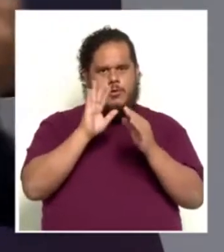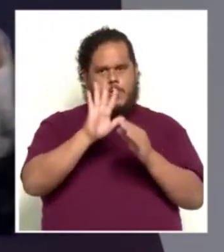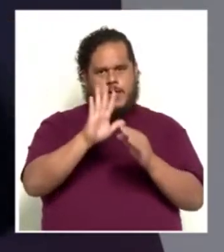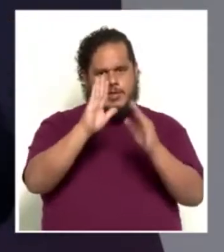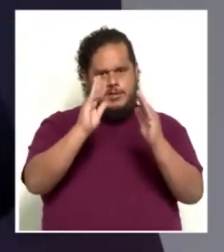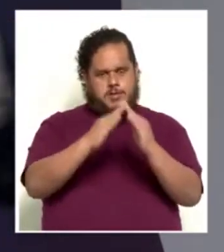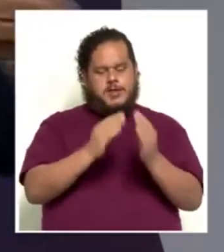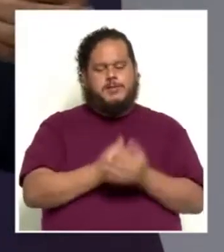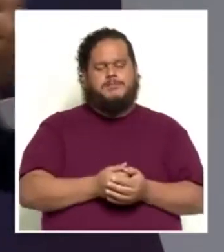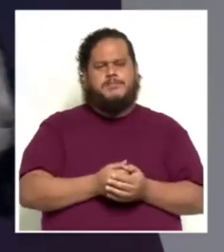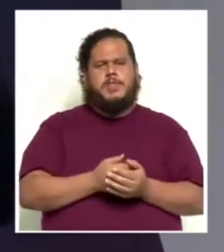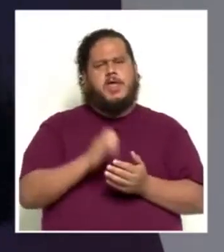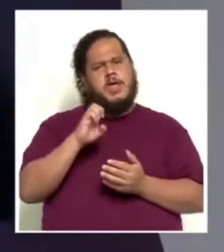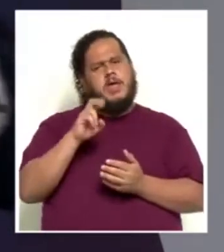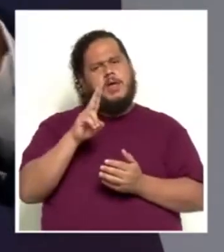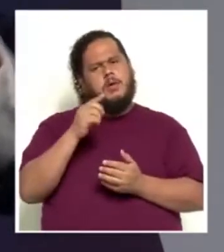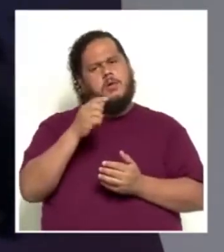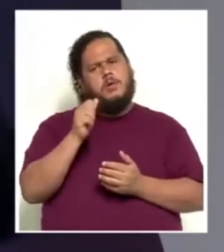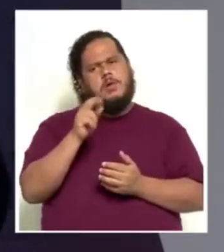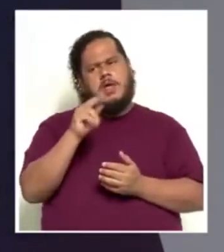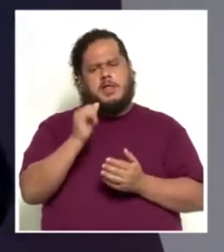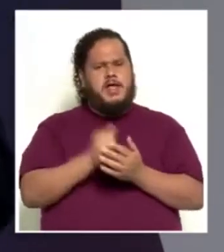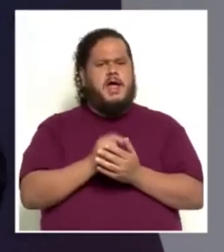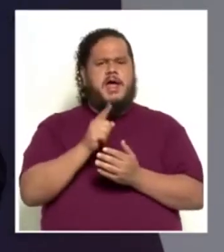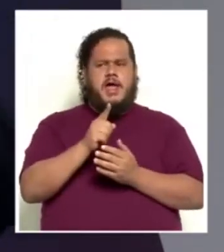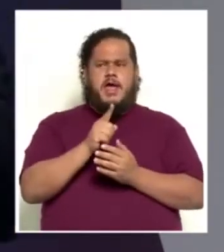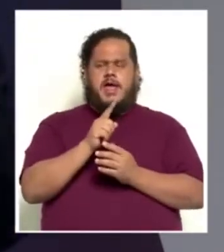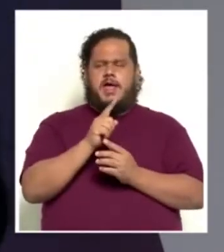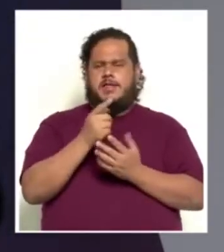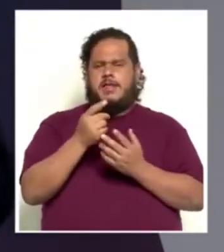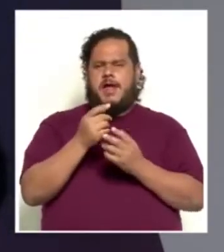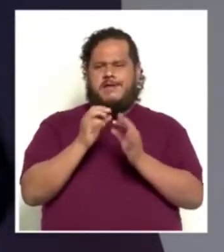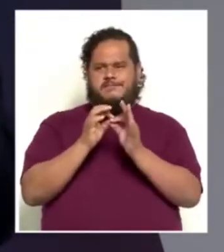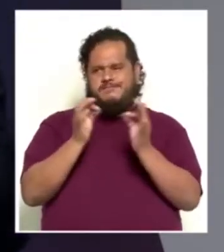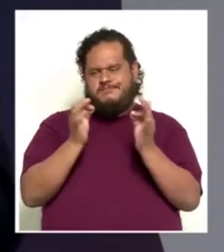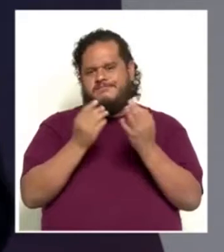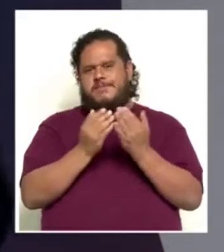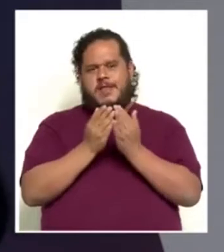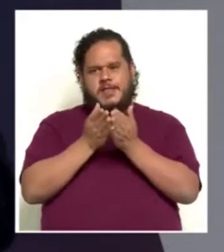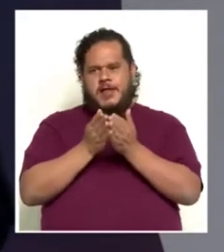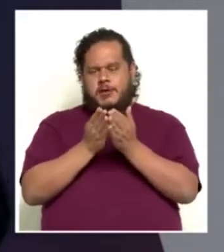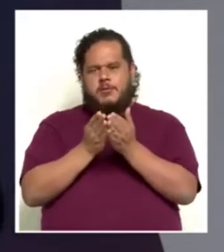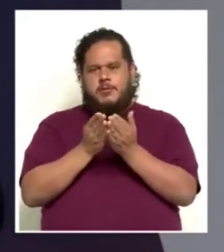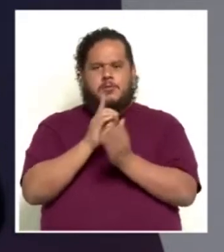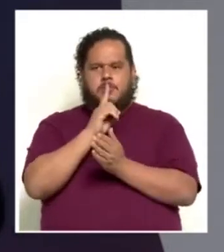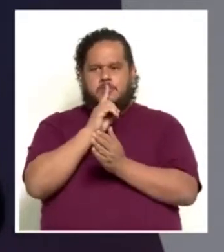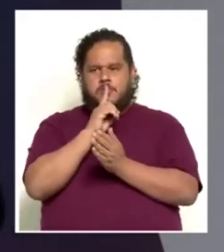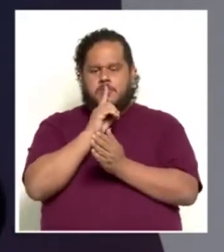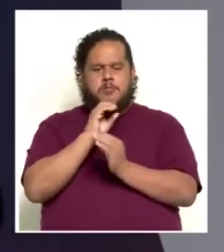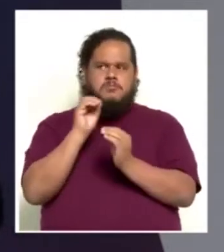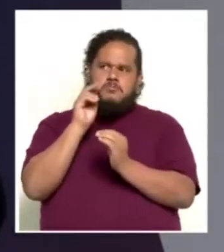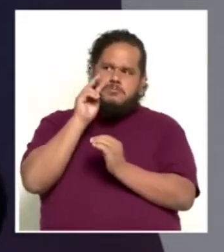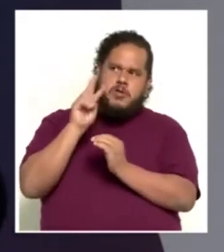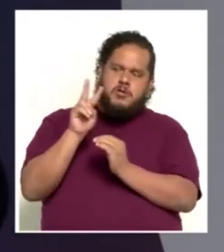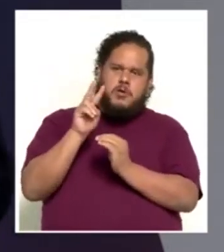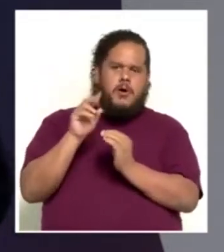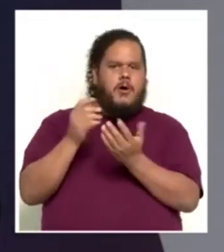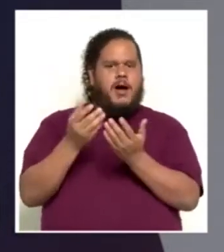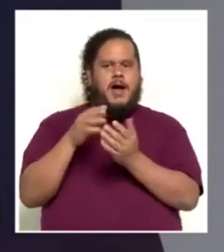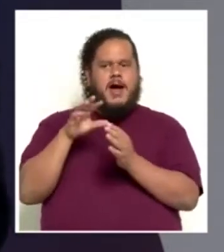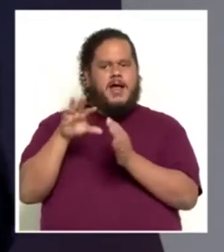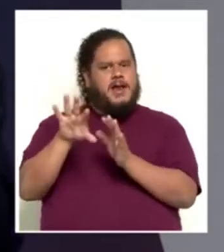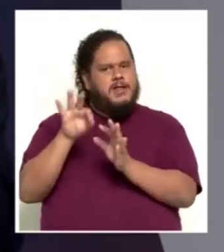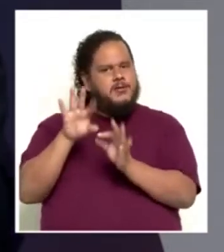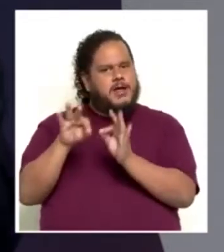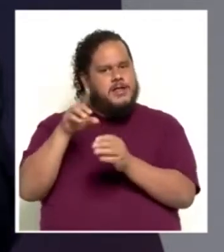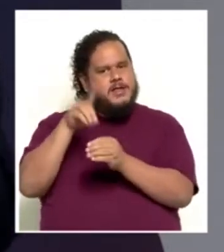este fenómeno del buque que pasó en la niebla y nadie repara demasiado, ¿por